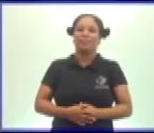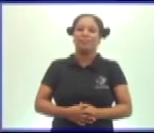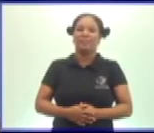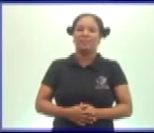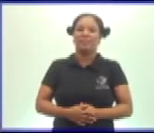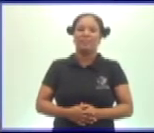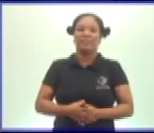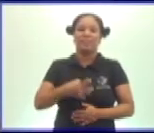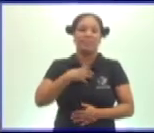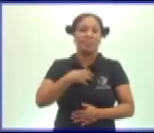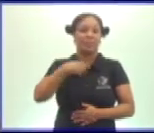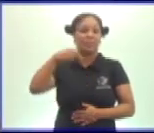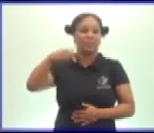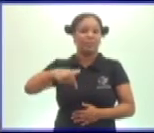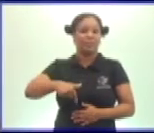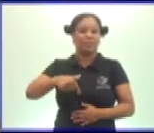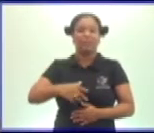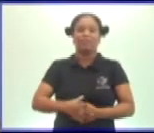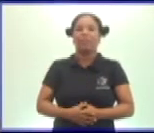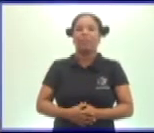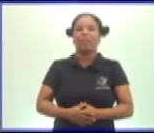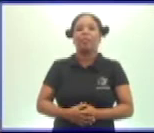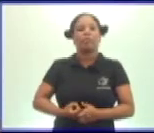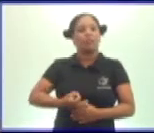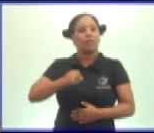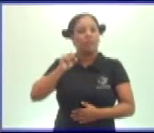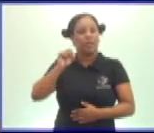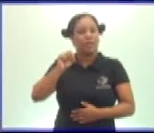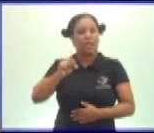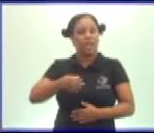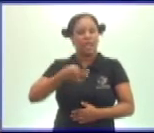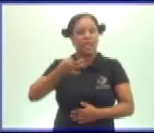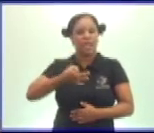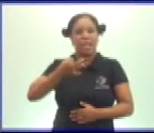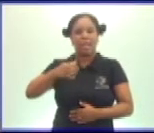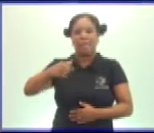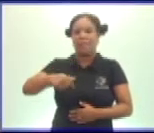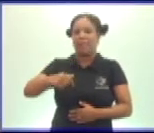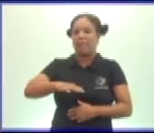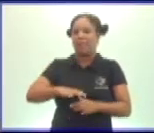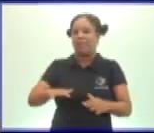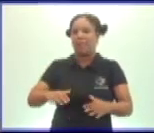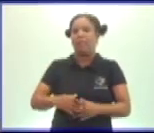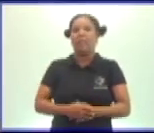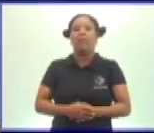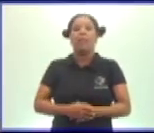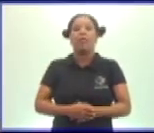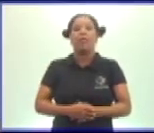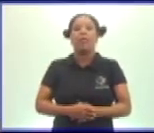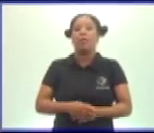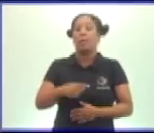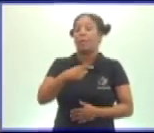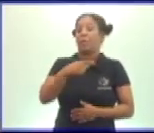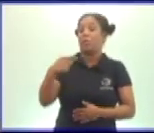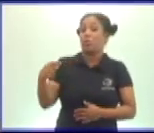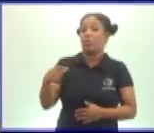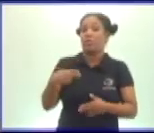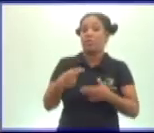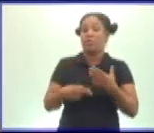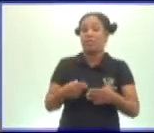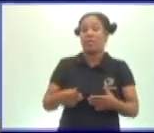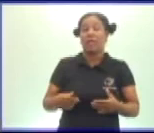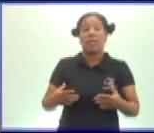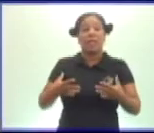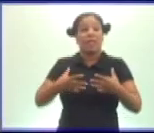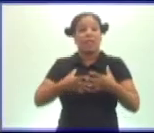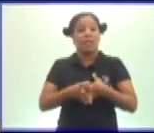Y tenemos aquí lo que le acabo de comentar: mientras menor sean las interacciones soluto-soluto y